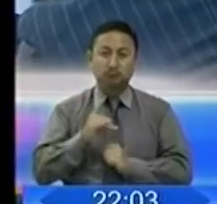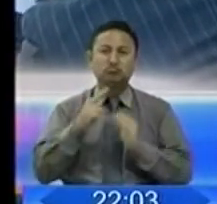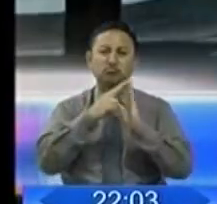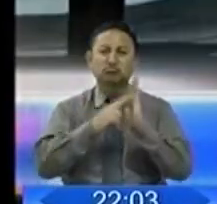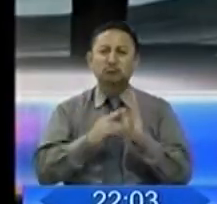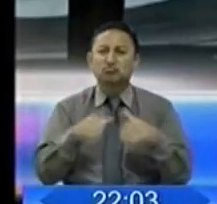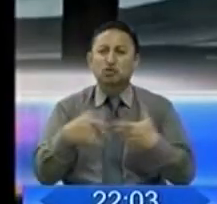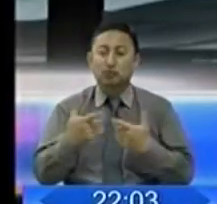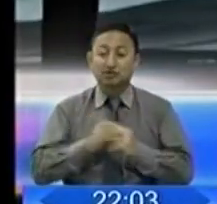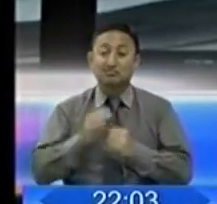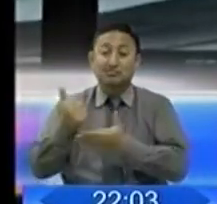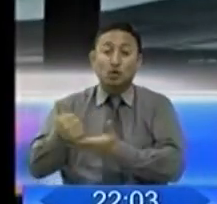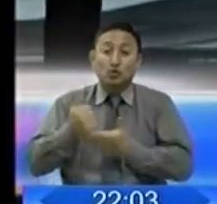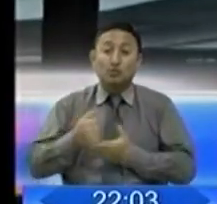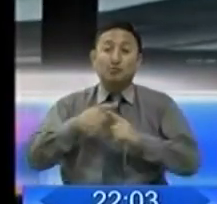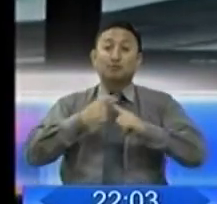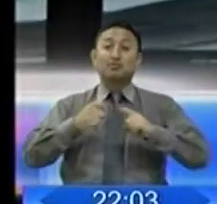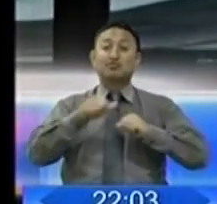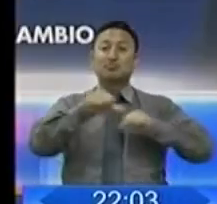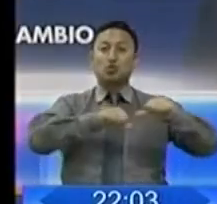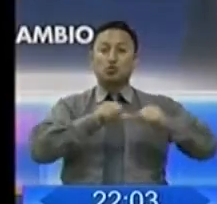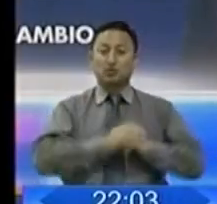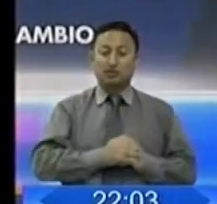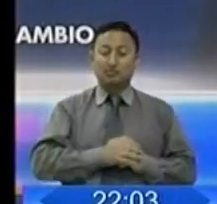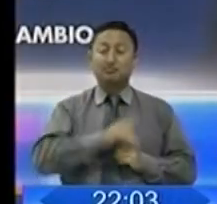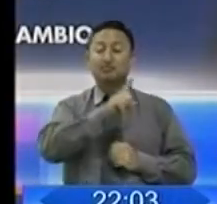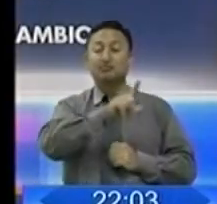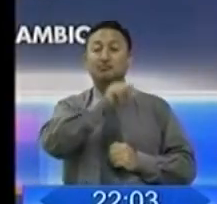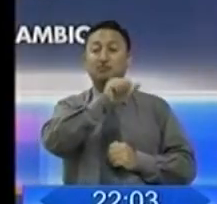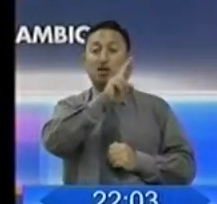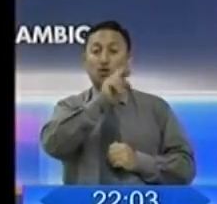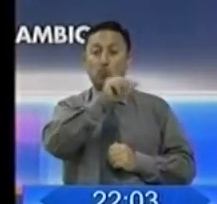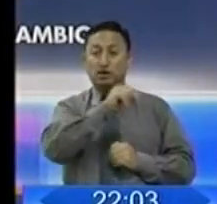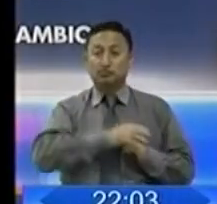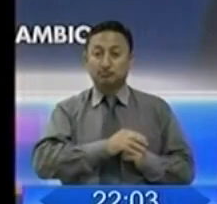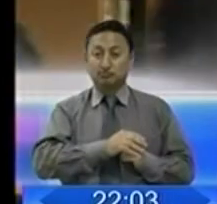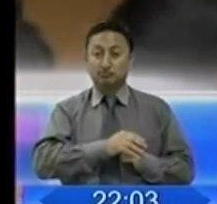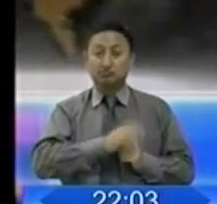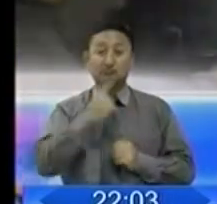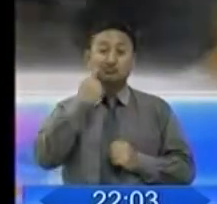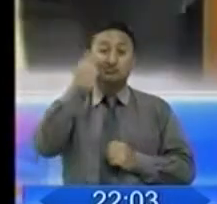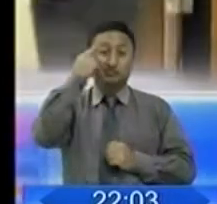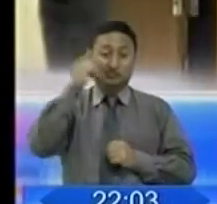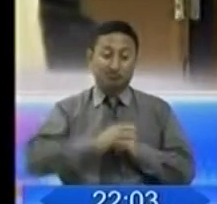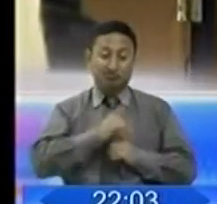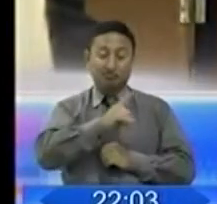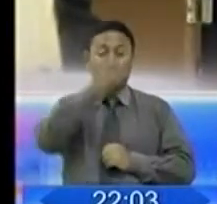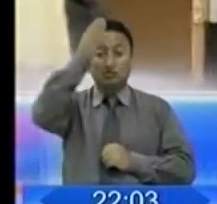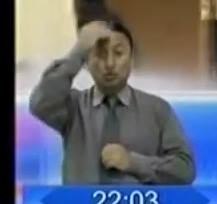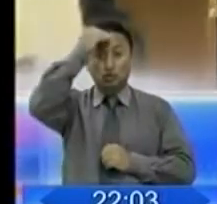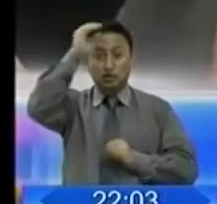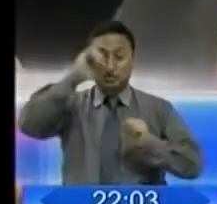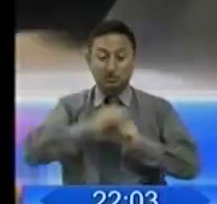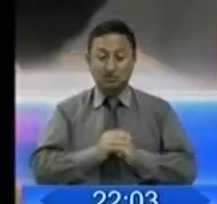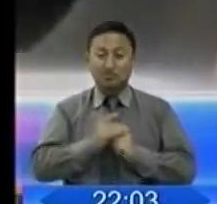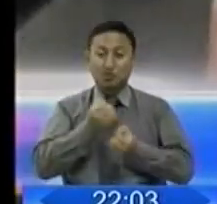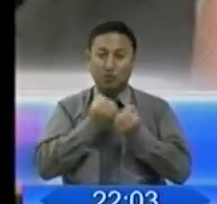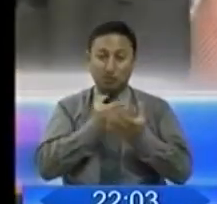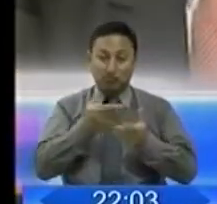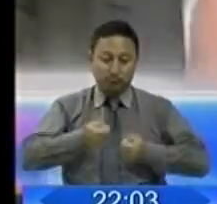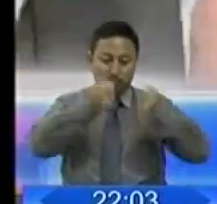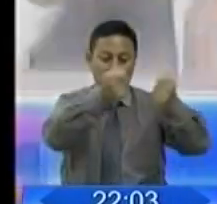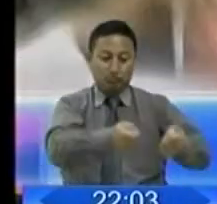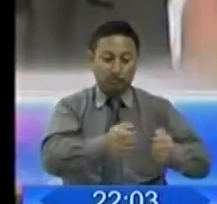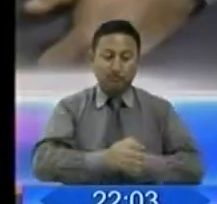ayuda de su ex colaboradora Laura Terán. También Correa le habría dispuesto que Jorge Glass le entregaría esa información. Este a su